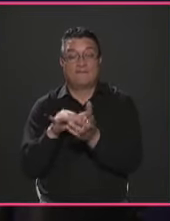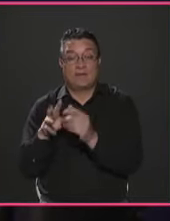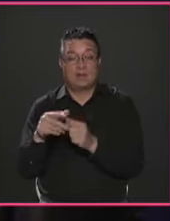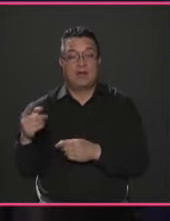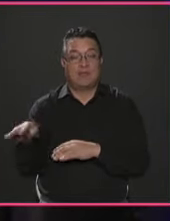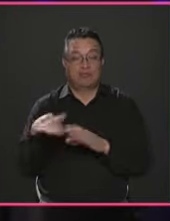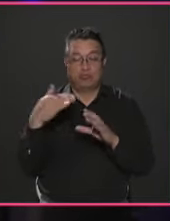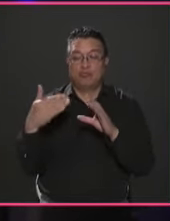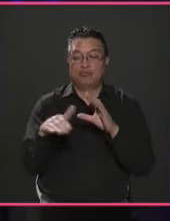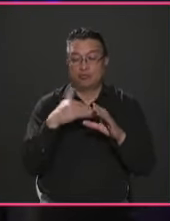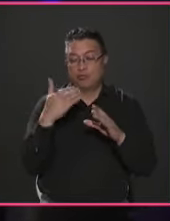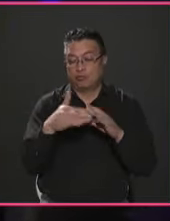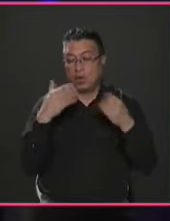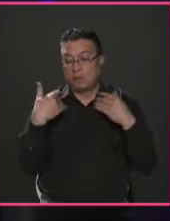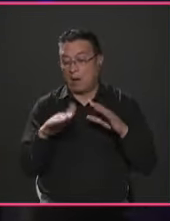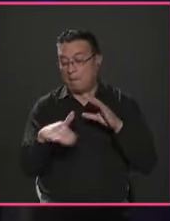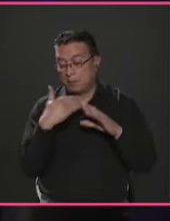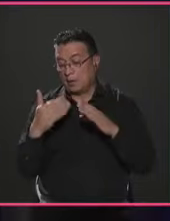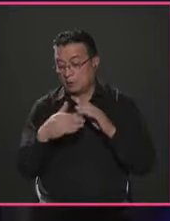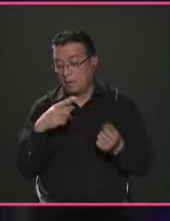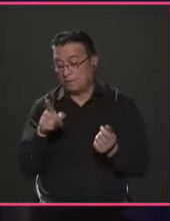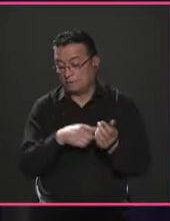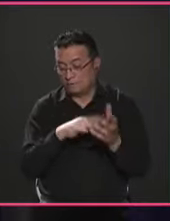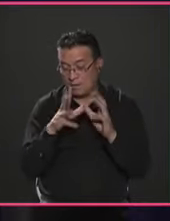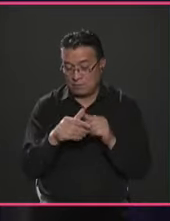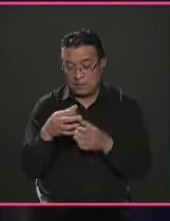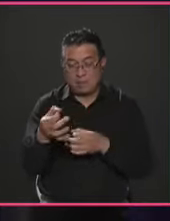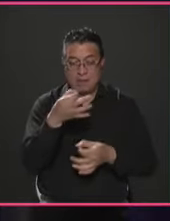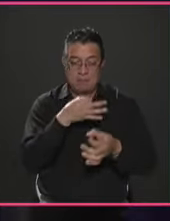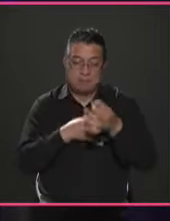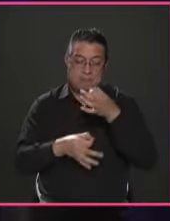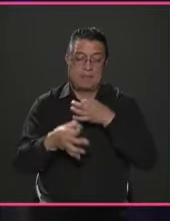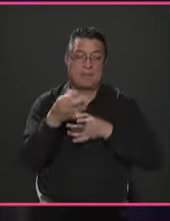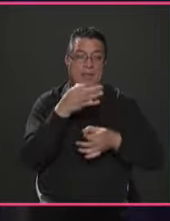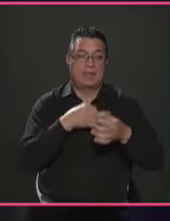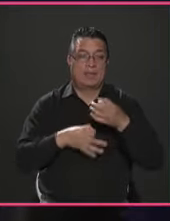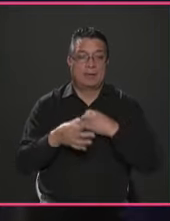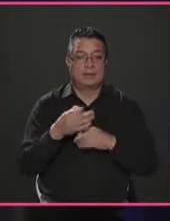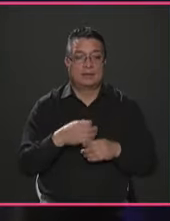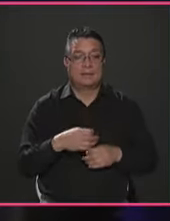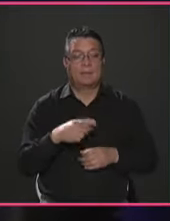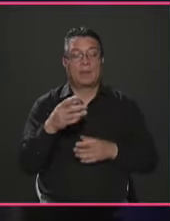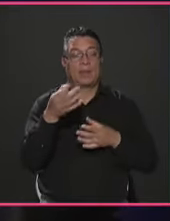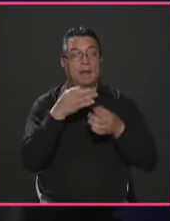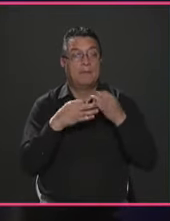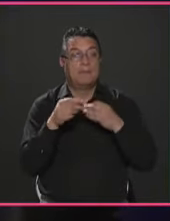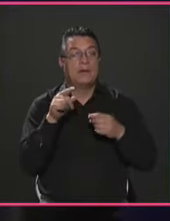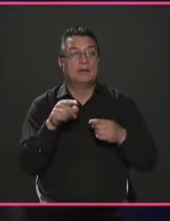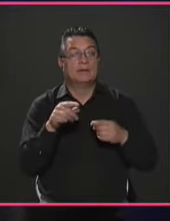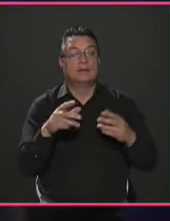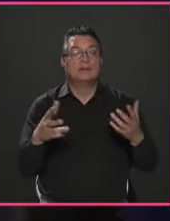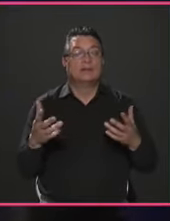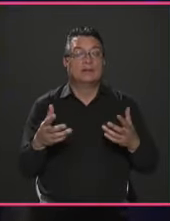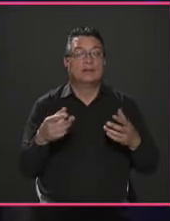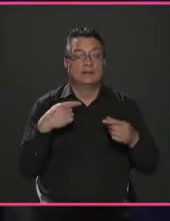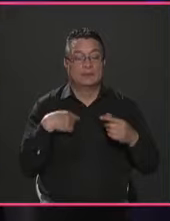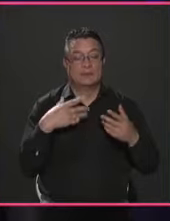famili he recibido emails de familias que dicen que ya se